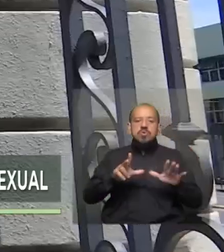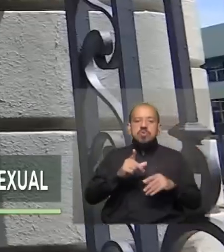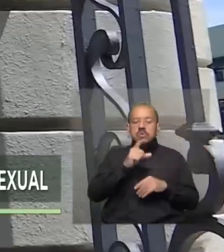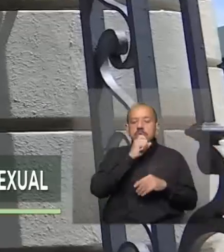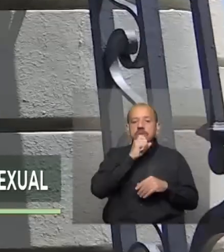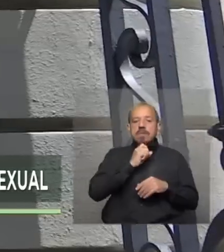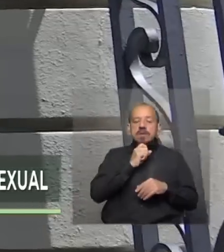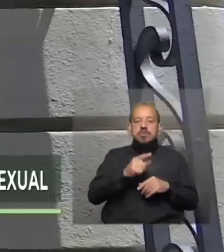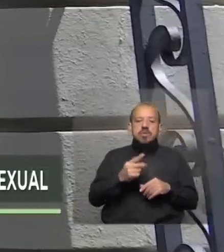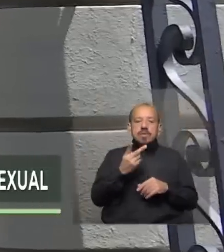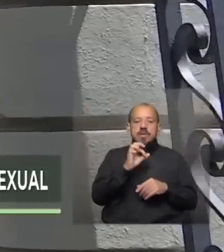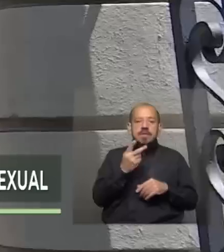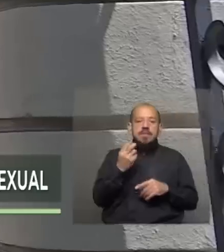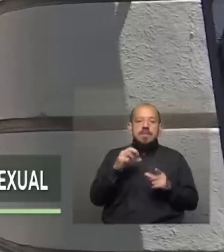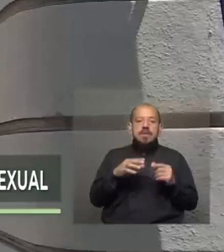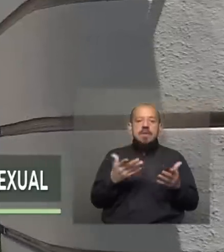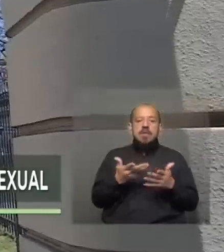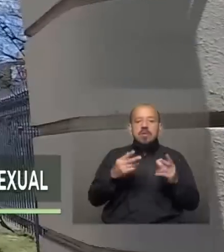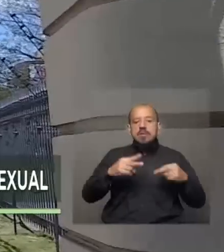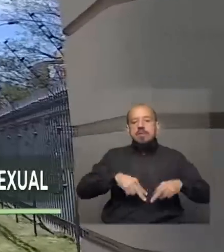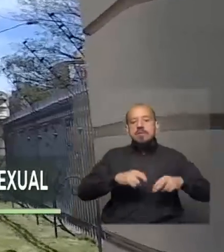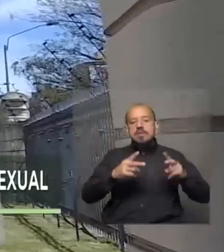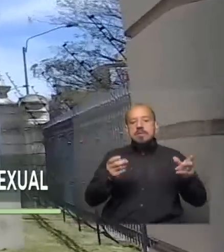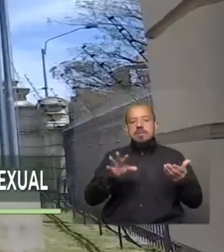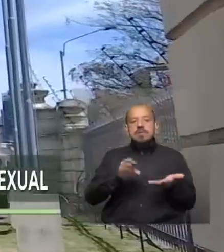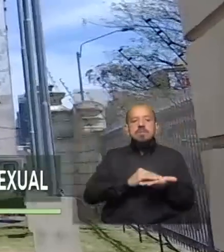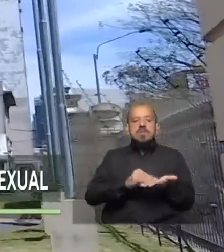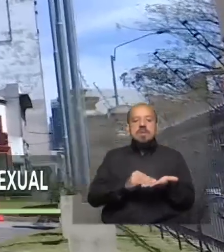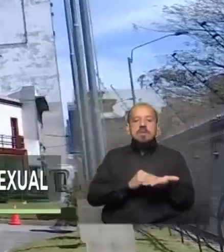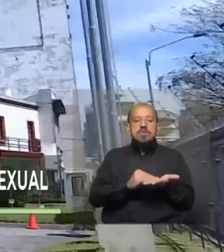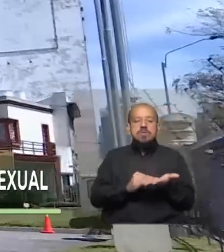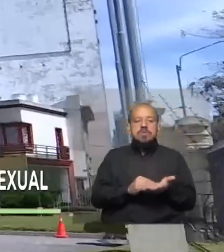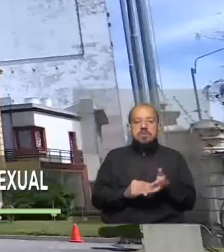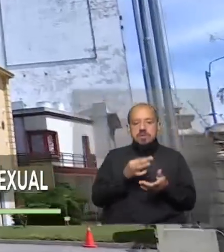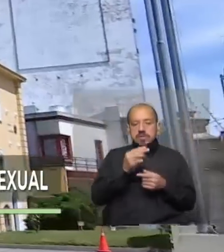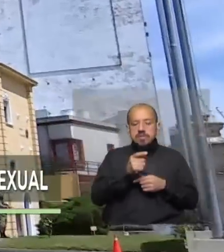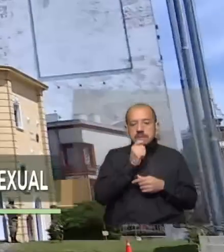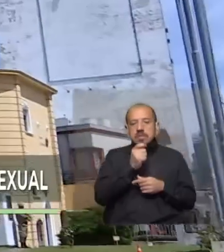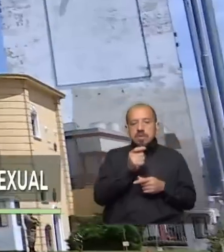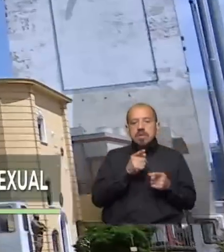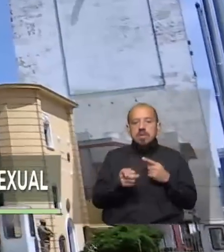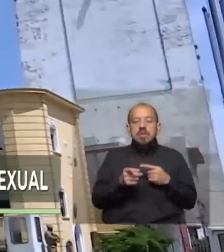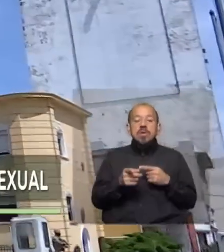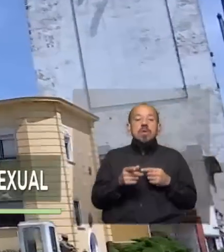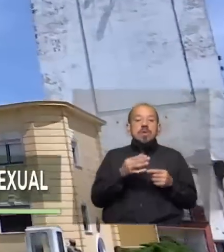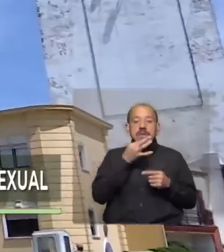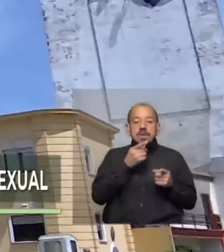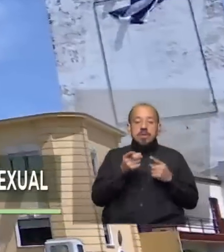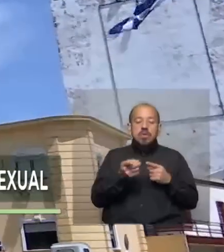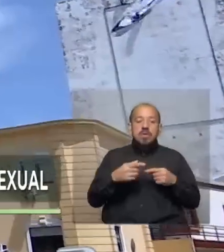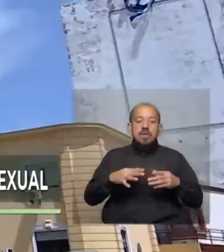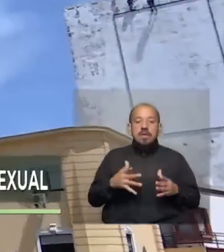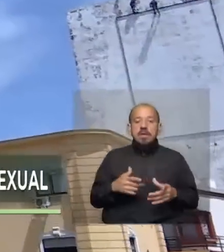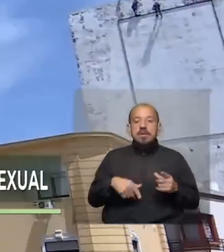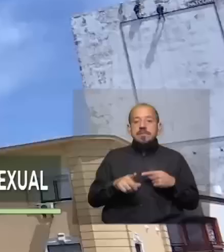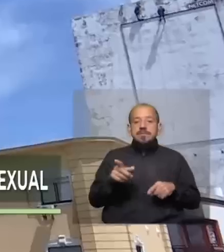ahora el Ministerio de defensa ordenó investigar lo administrativamente publicó el periodista Ignacio Álvarez y confirmó mvd noticias